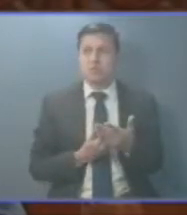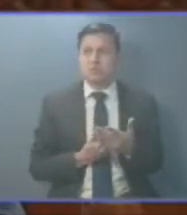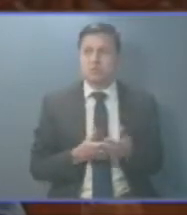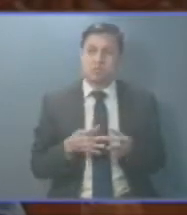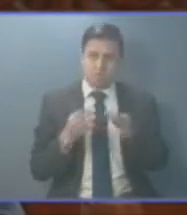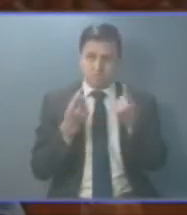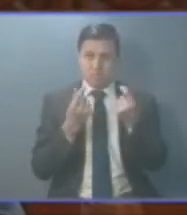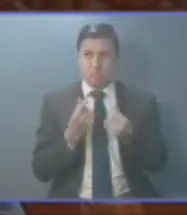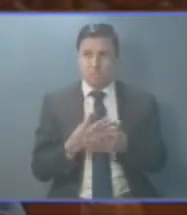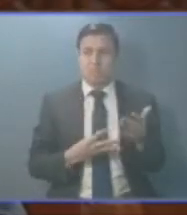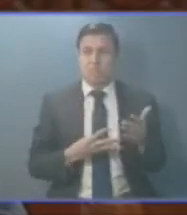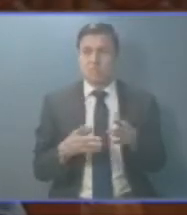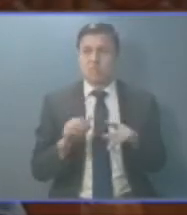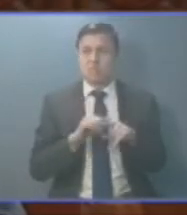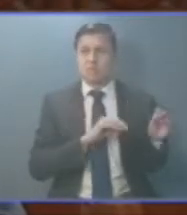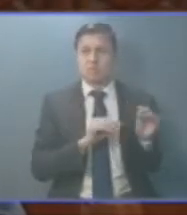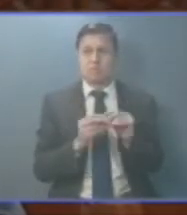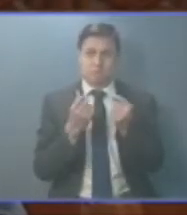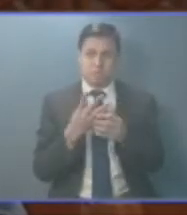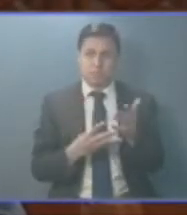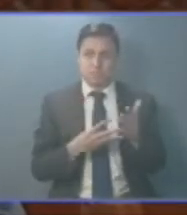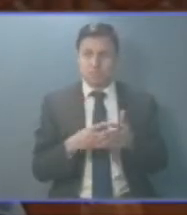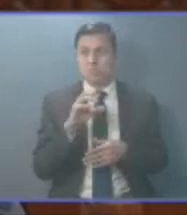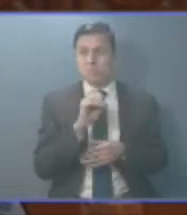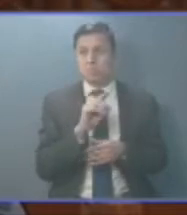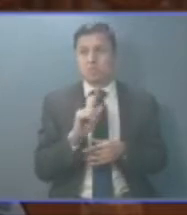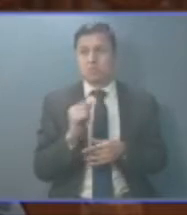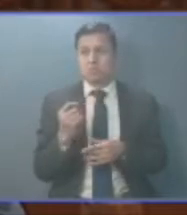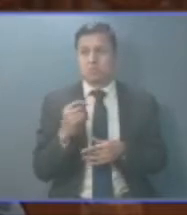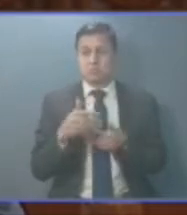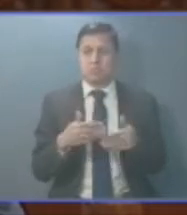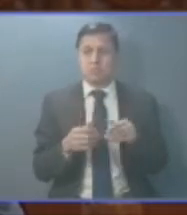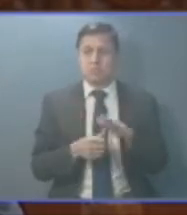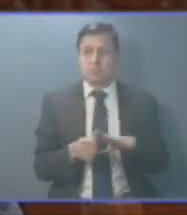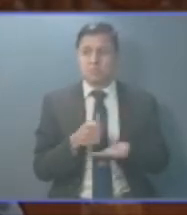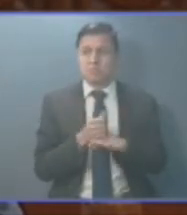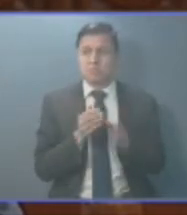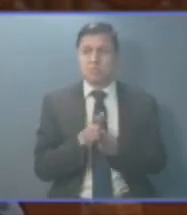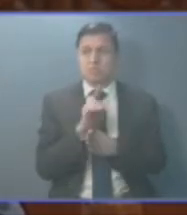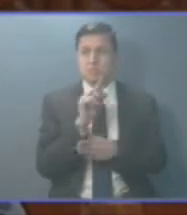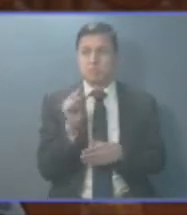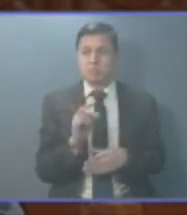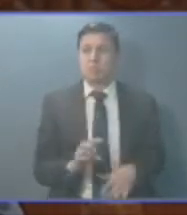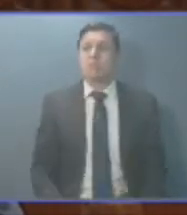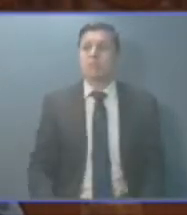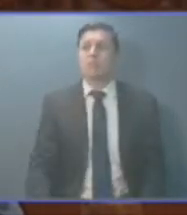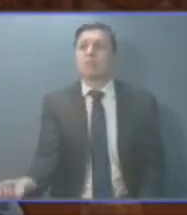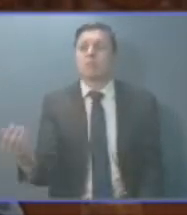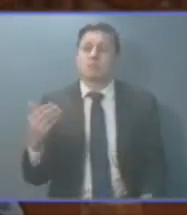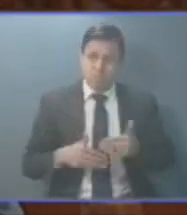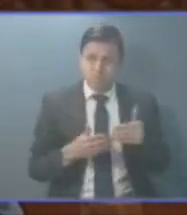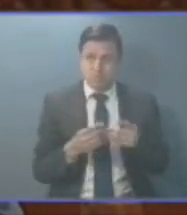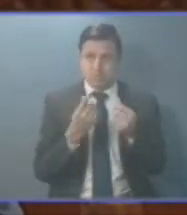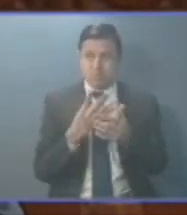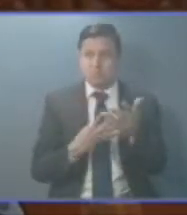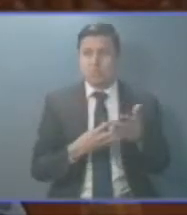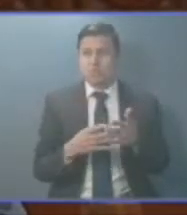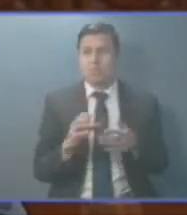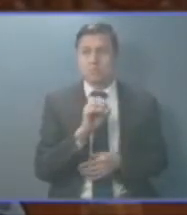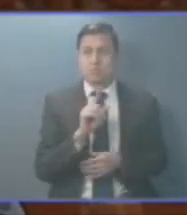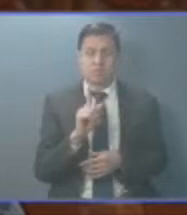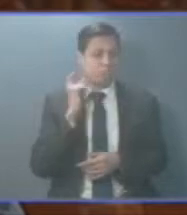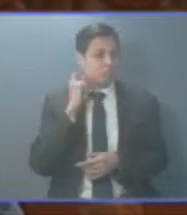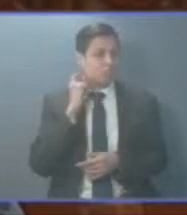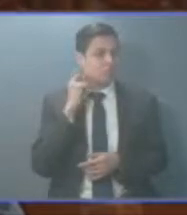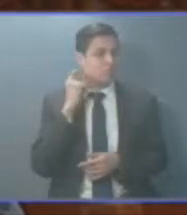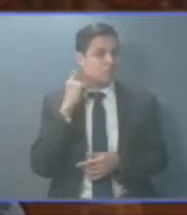unidad presupuestaria 01, Dirección y Administración Institucional, Línea de Trabajo 01,